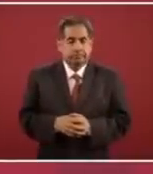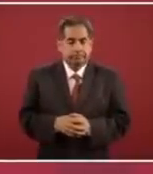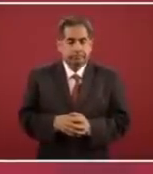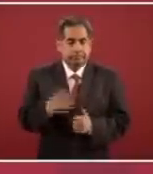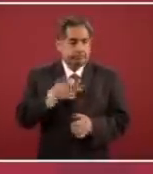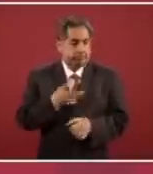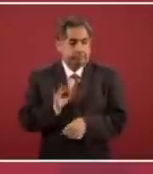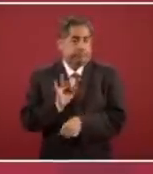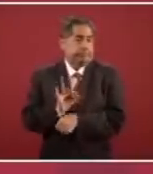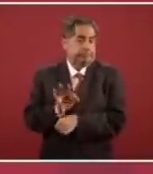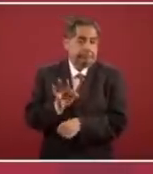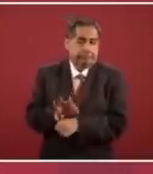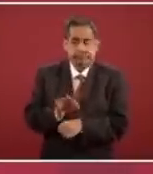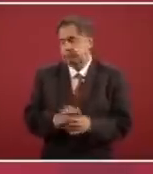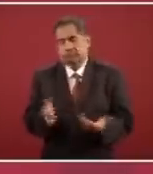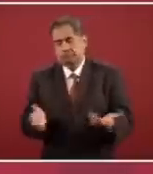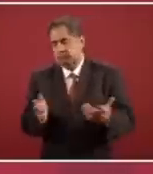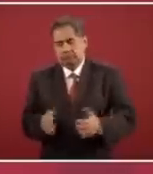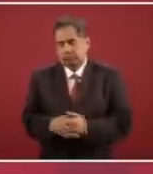lo defendamos,